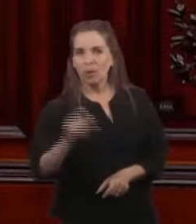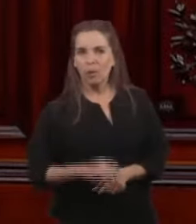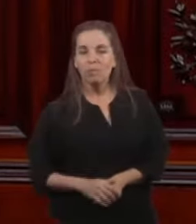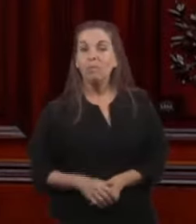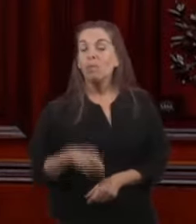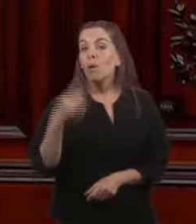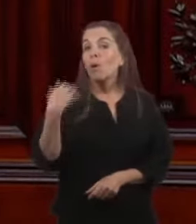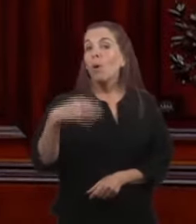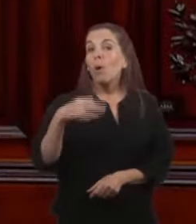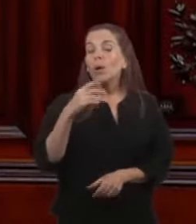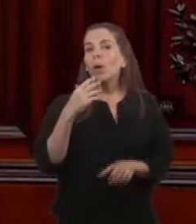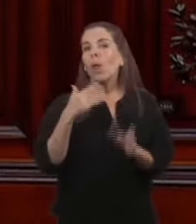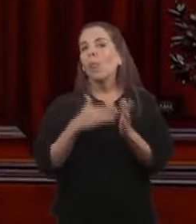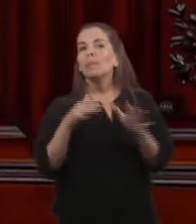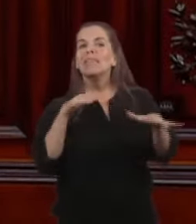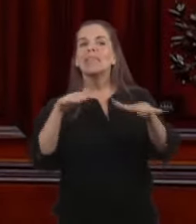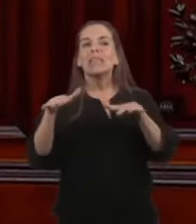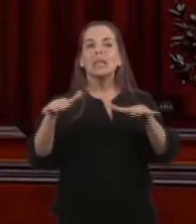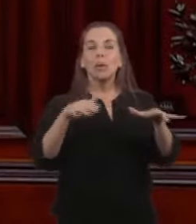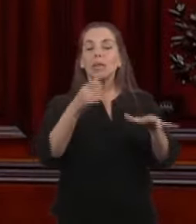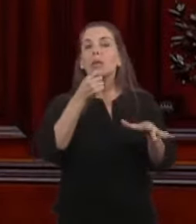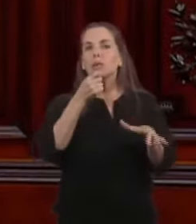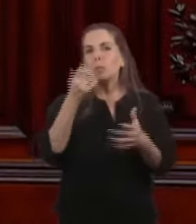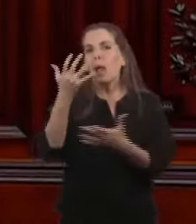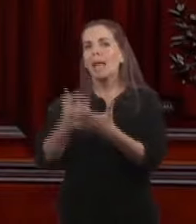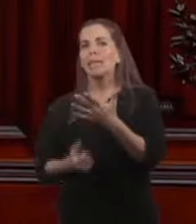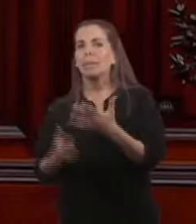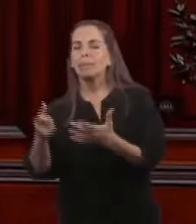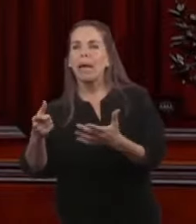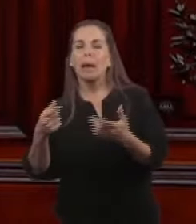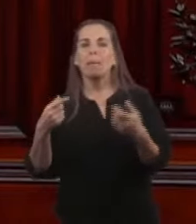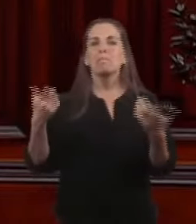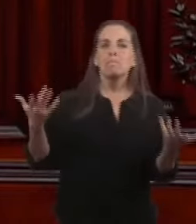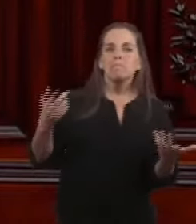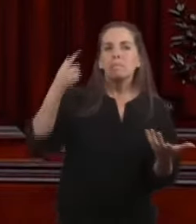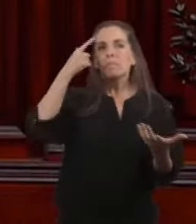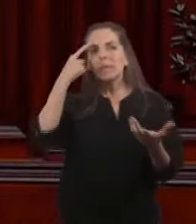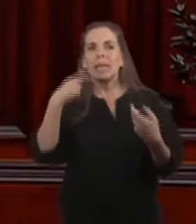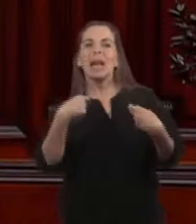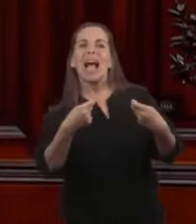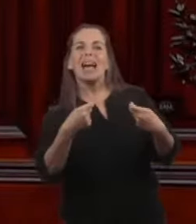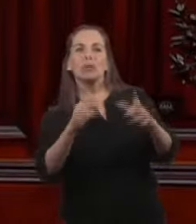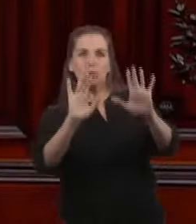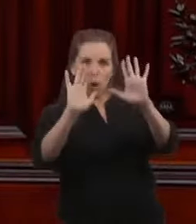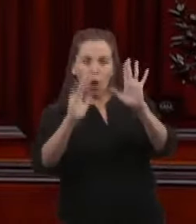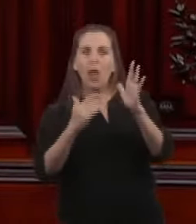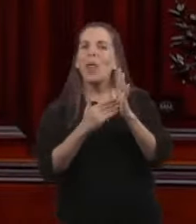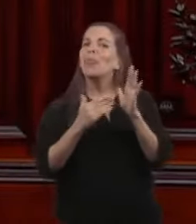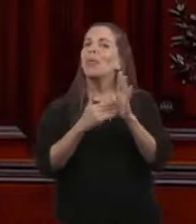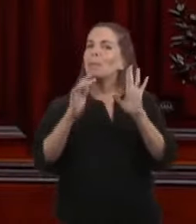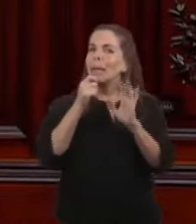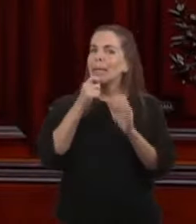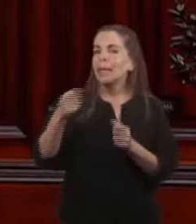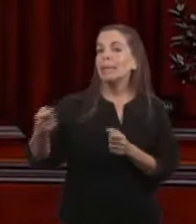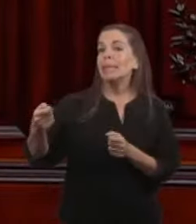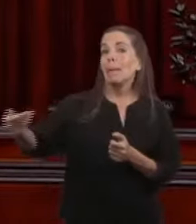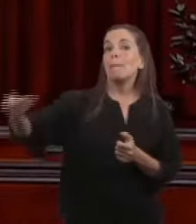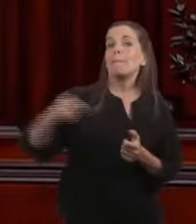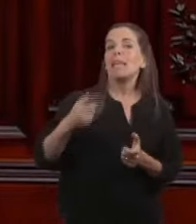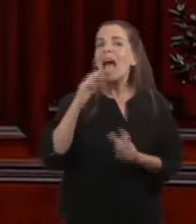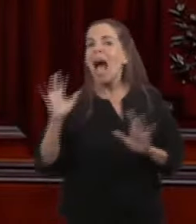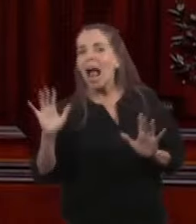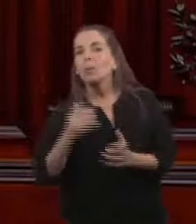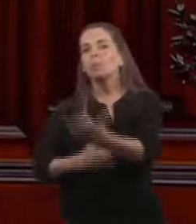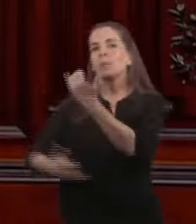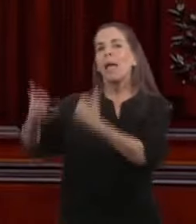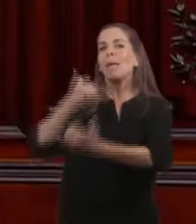único contexto en el que aceptaremos discutir el aumento de un gasto es cuando el pedido venga con una expresa explicación de qué partida